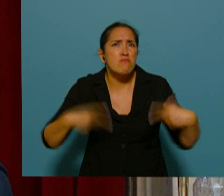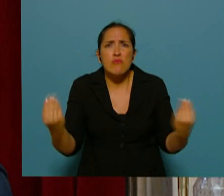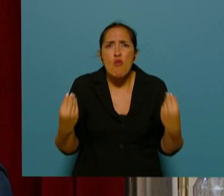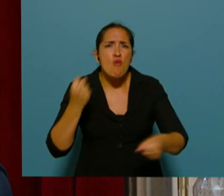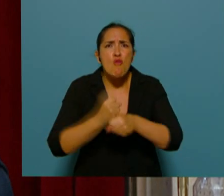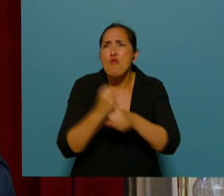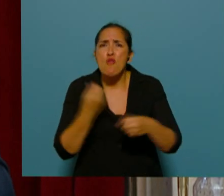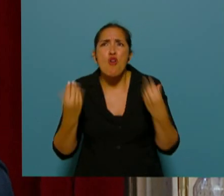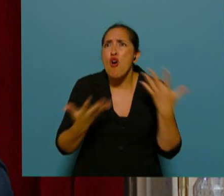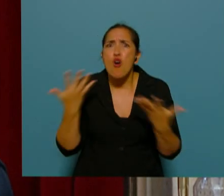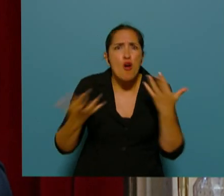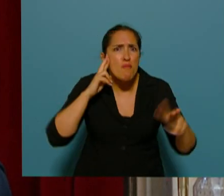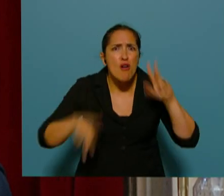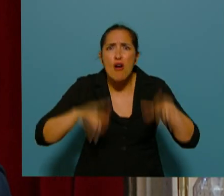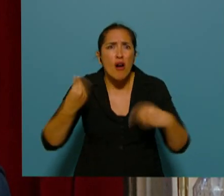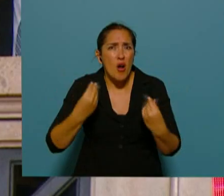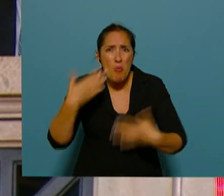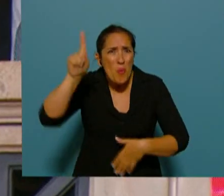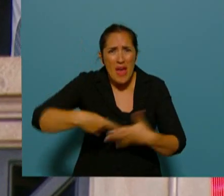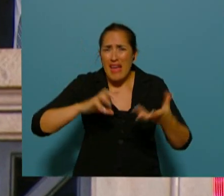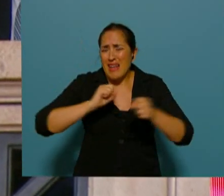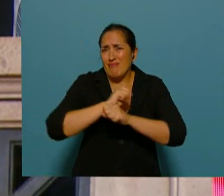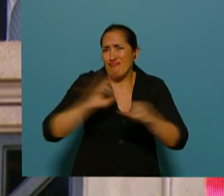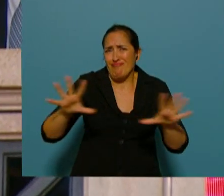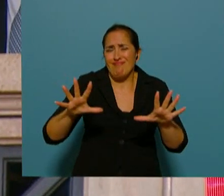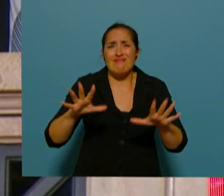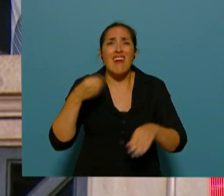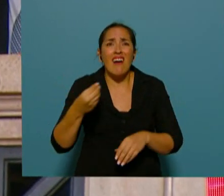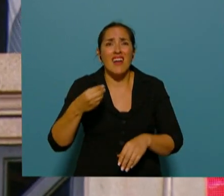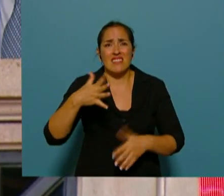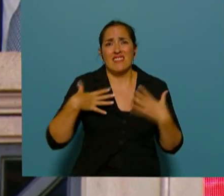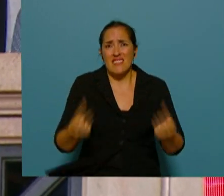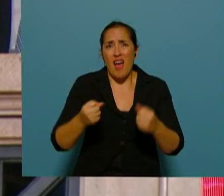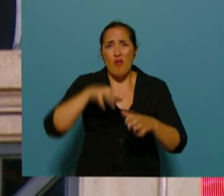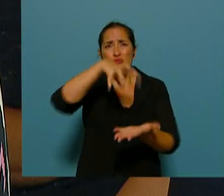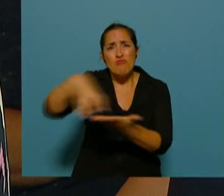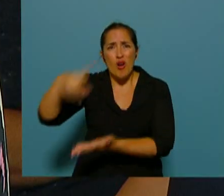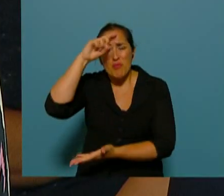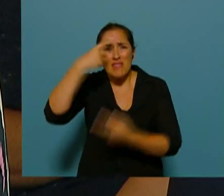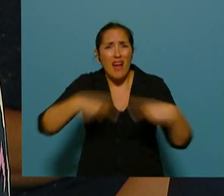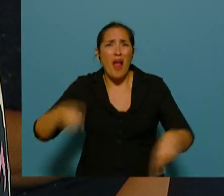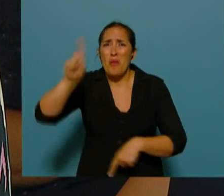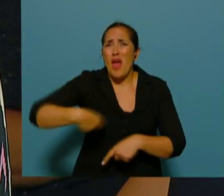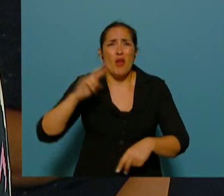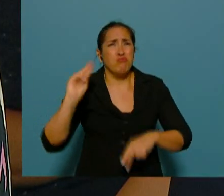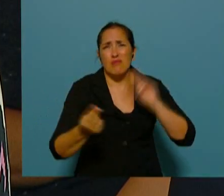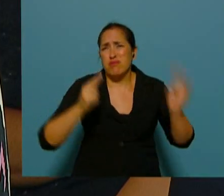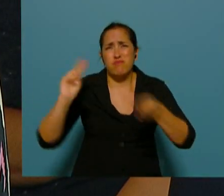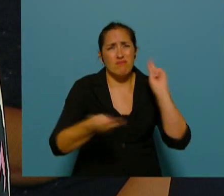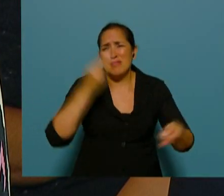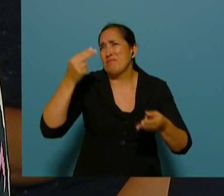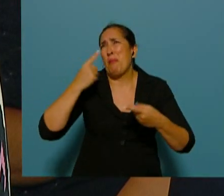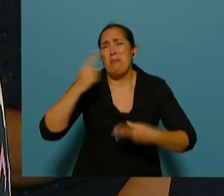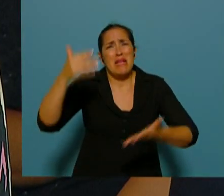de hacer estallar los sistemas sanitarios y de ese modo entregar a la muerte a cientos de miles de seres